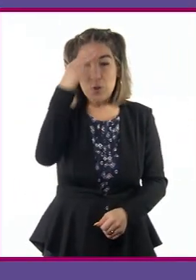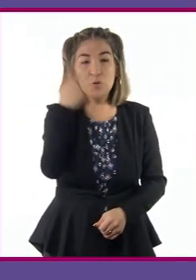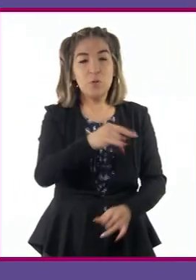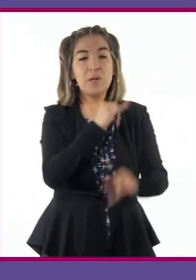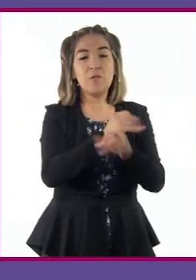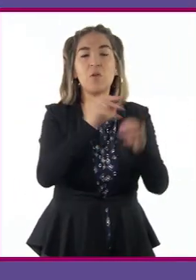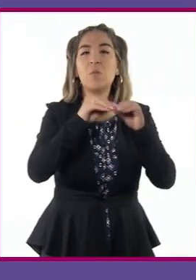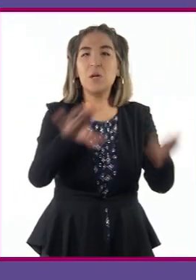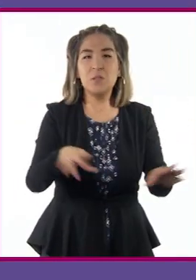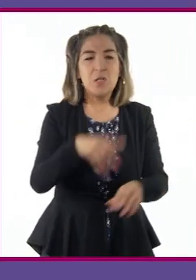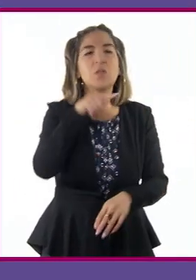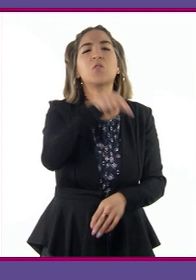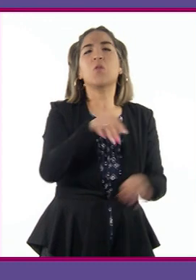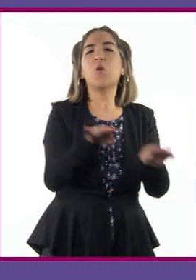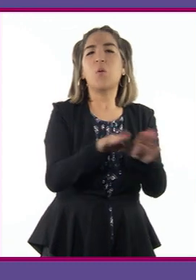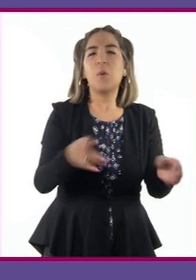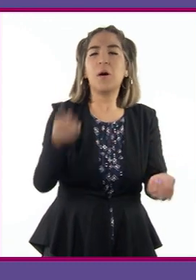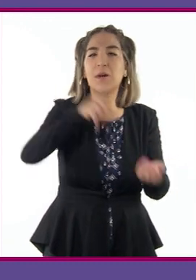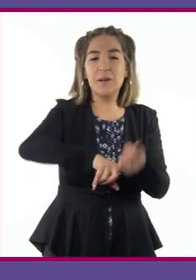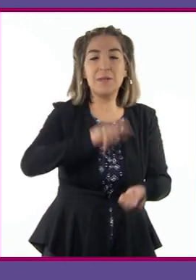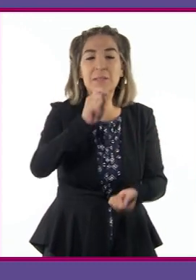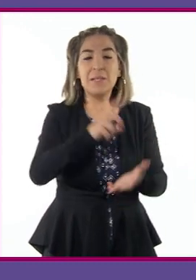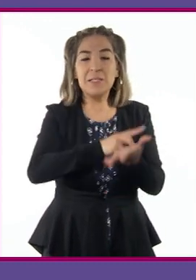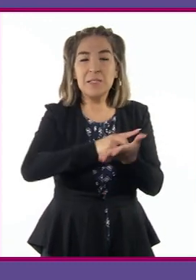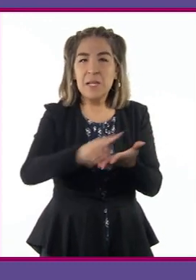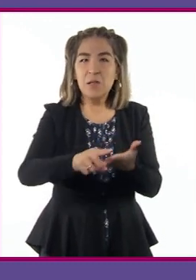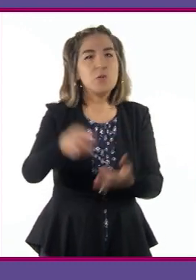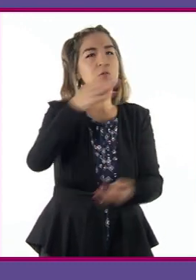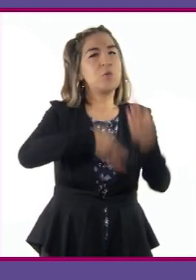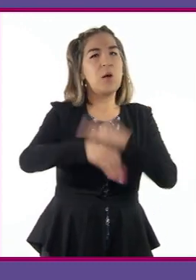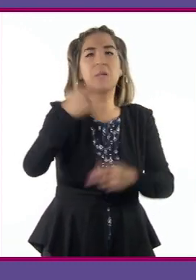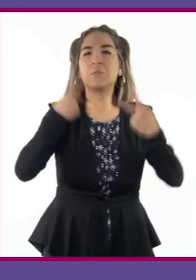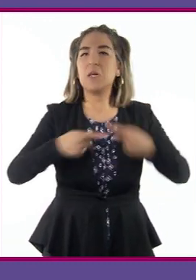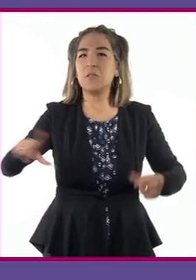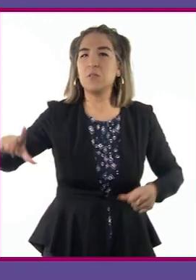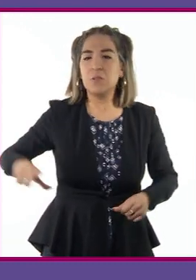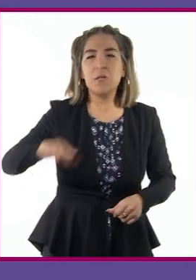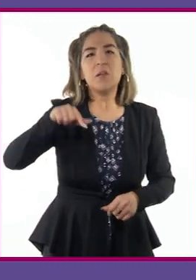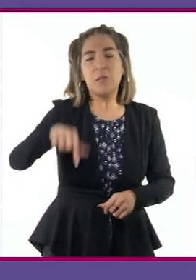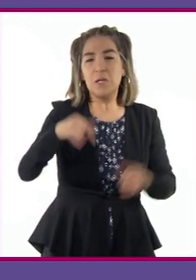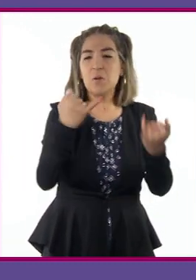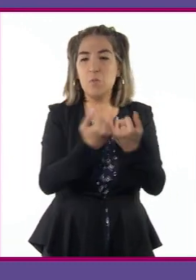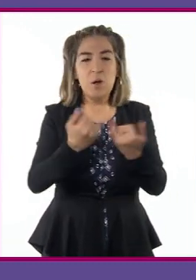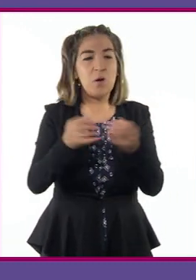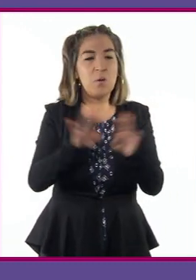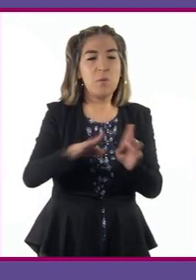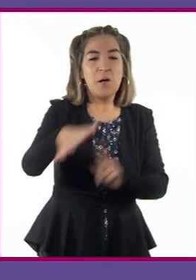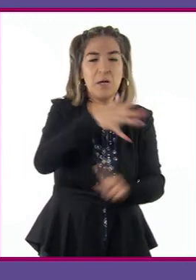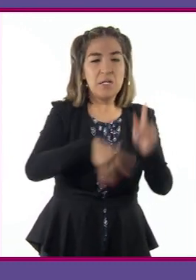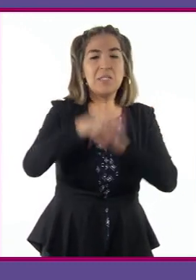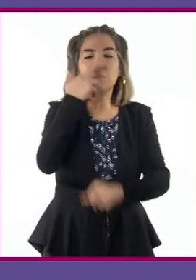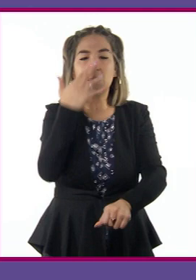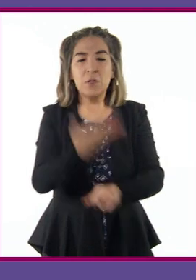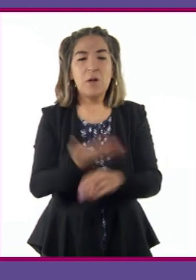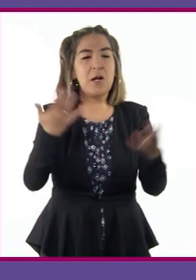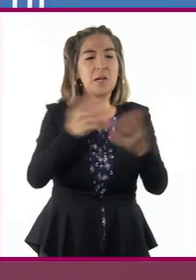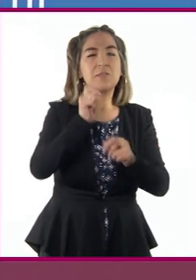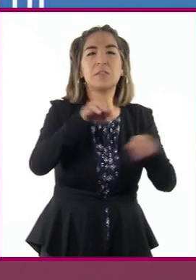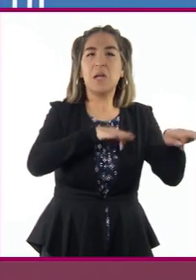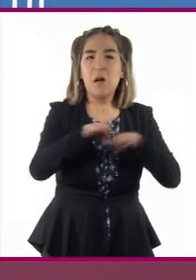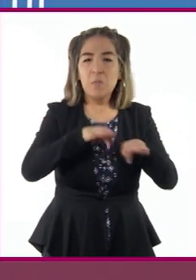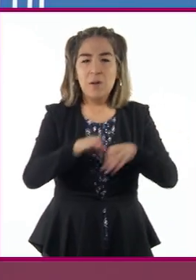la información, tomen en cuenta que se trata de un derecho de la ciudadanía y de la responsabilidad de los servidores